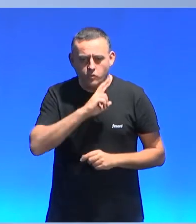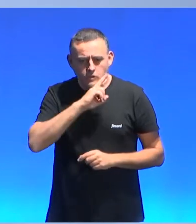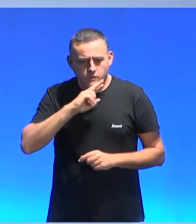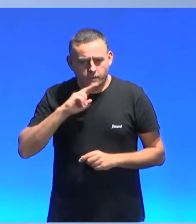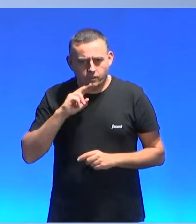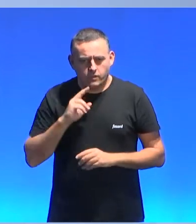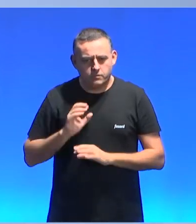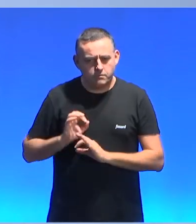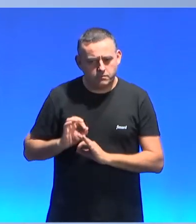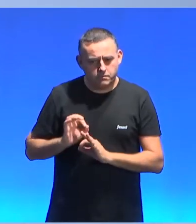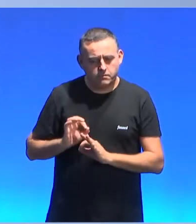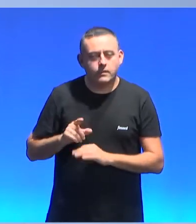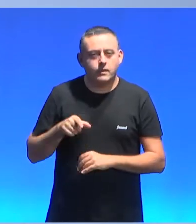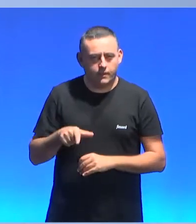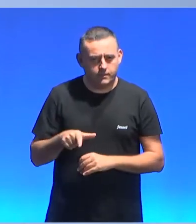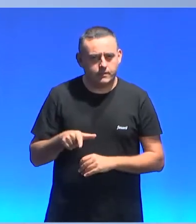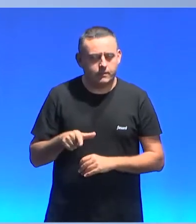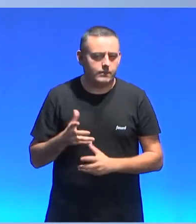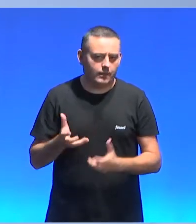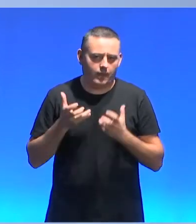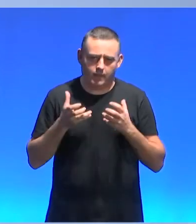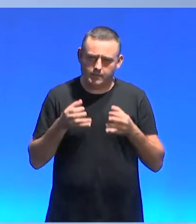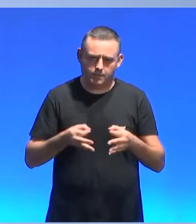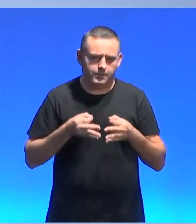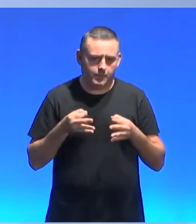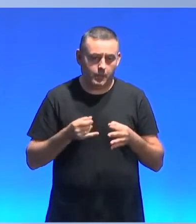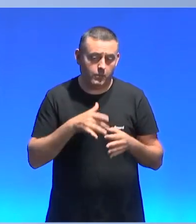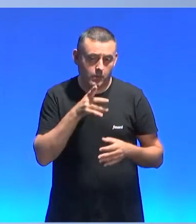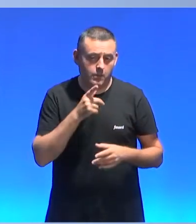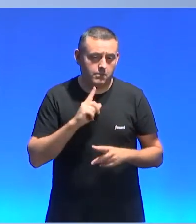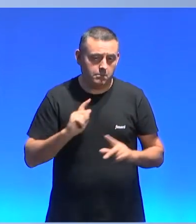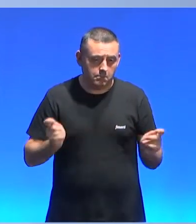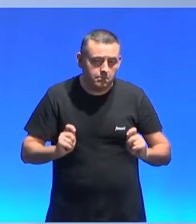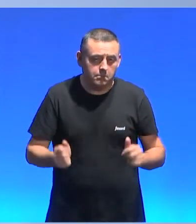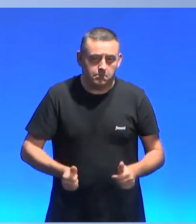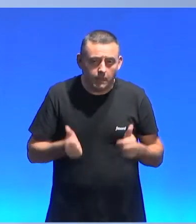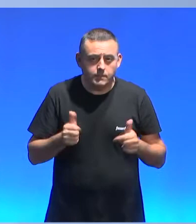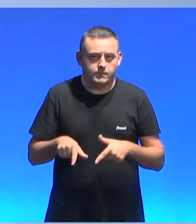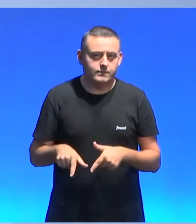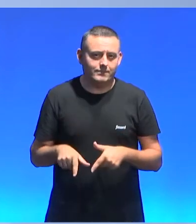porque es la más conocida, la más adulta,